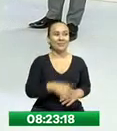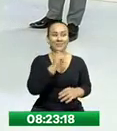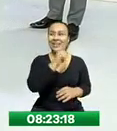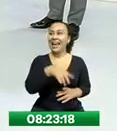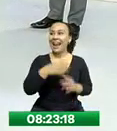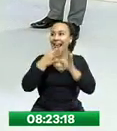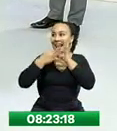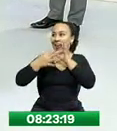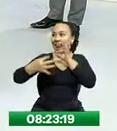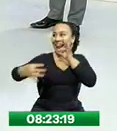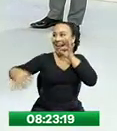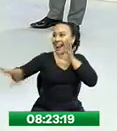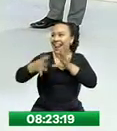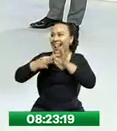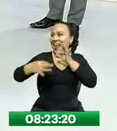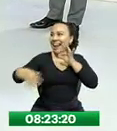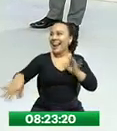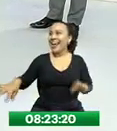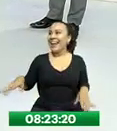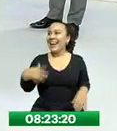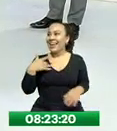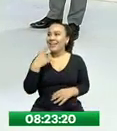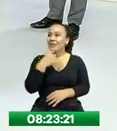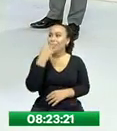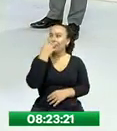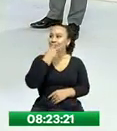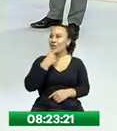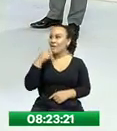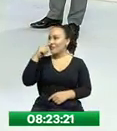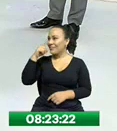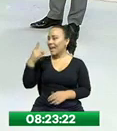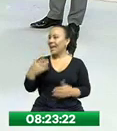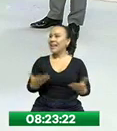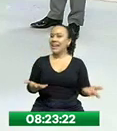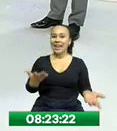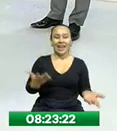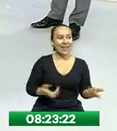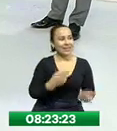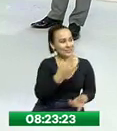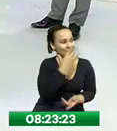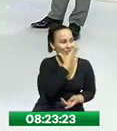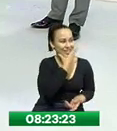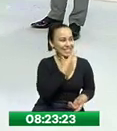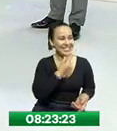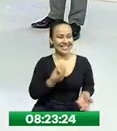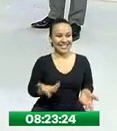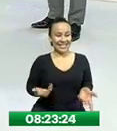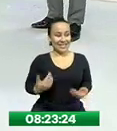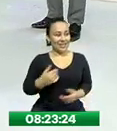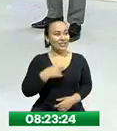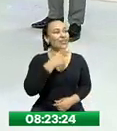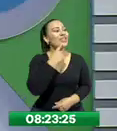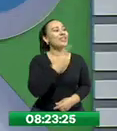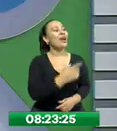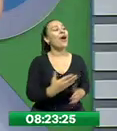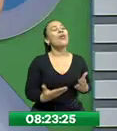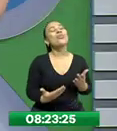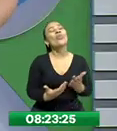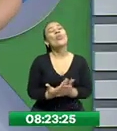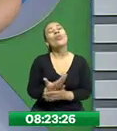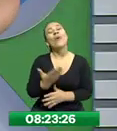porque al decir eso, el otro dice, uno dice que está bonito, el otro dice que está horrible un poco. Pero no está horrible. No. ¿Qué dice que está horrible? Yo no le he dicho que está horrible.